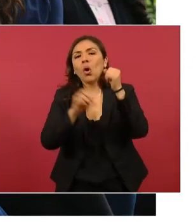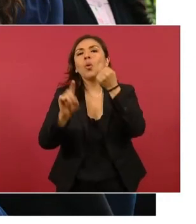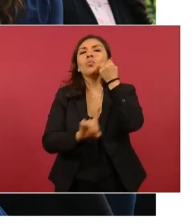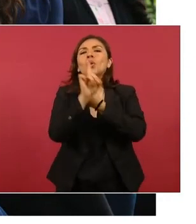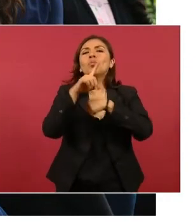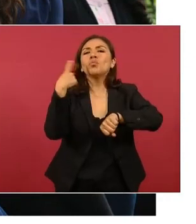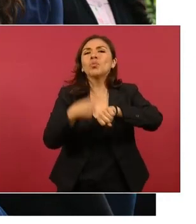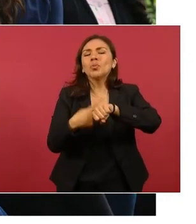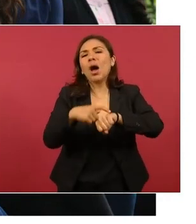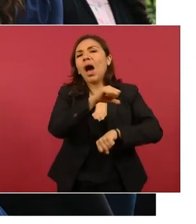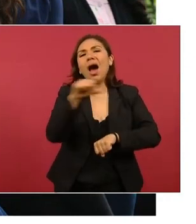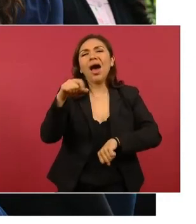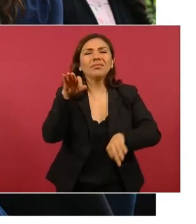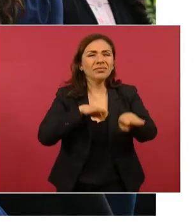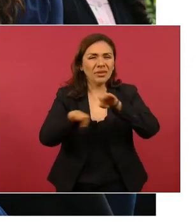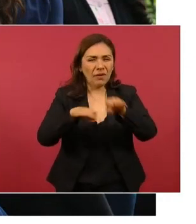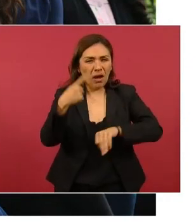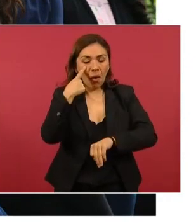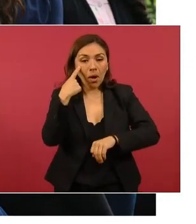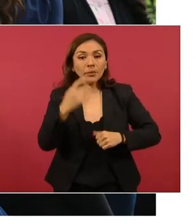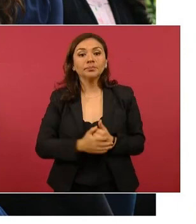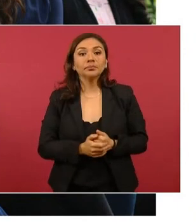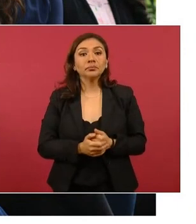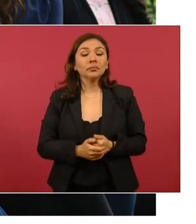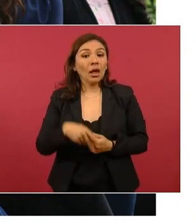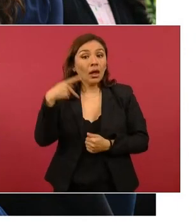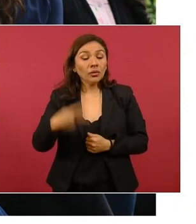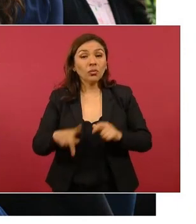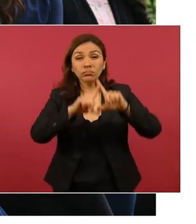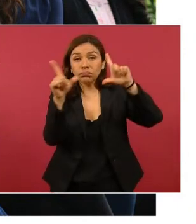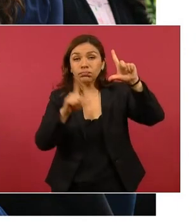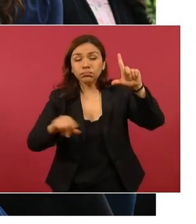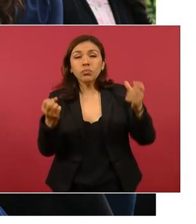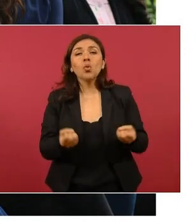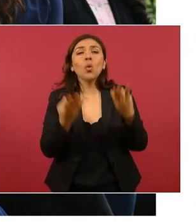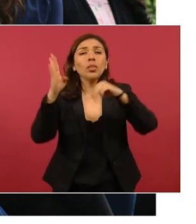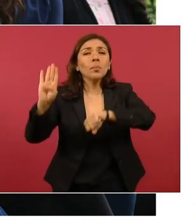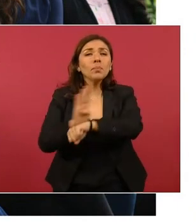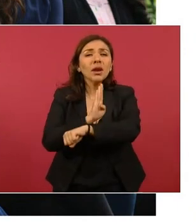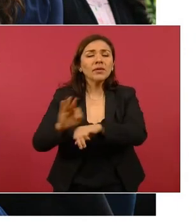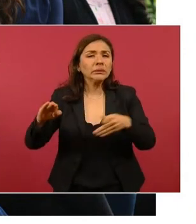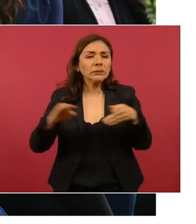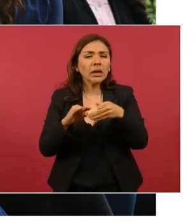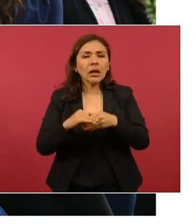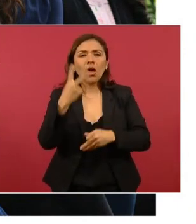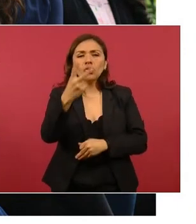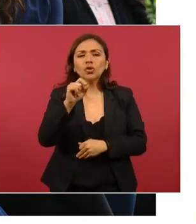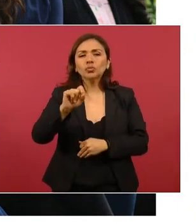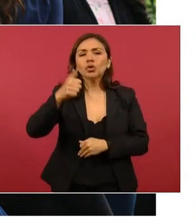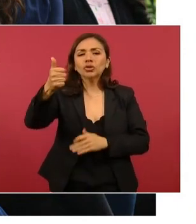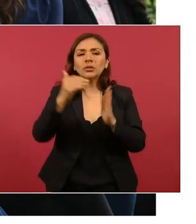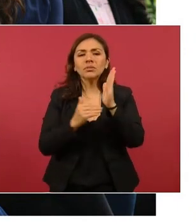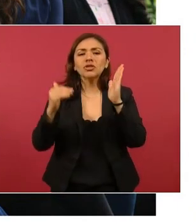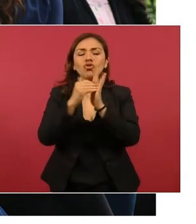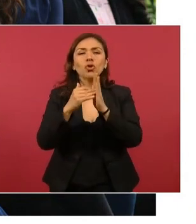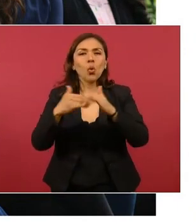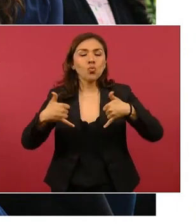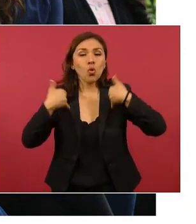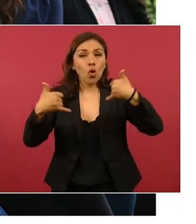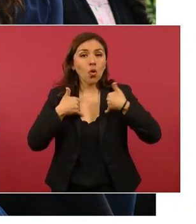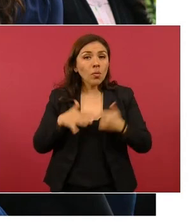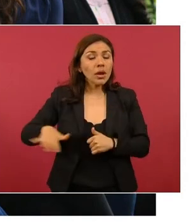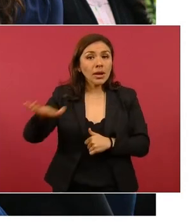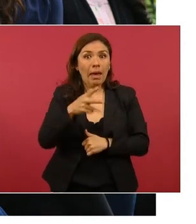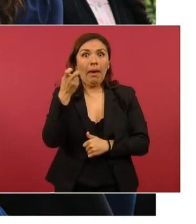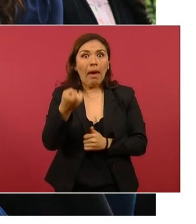A nivel nacional, actualmente se ha tenido un histórico de beneficiarios de cerca de 2,600,000 de jóvenes, lo cual ha